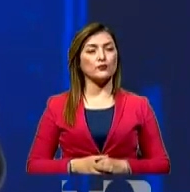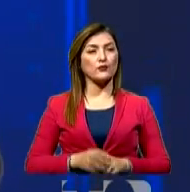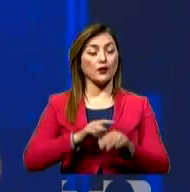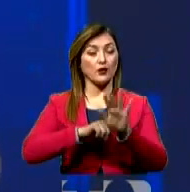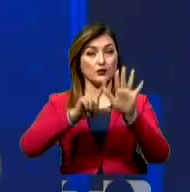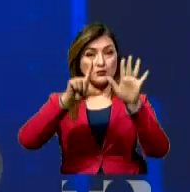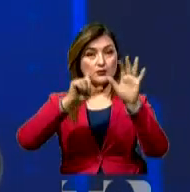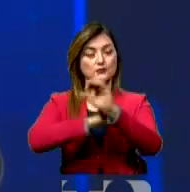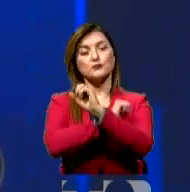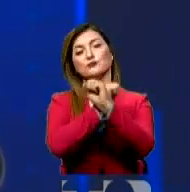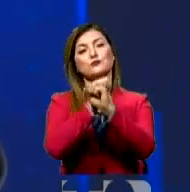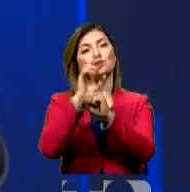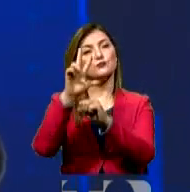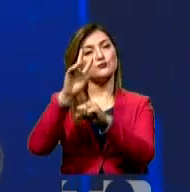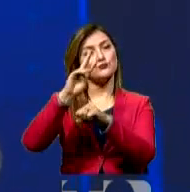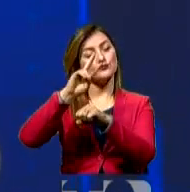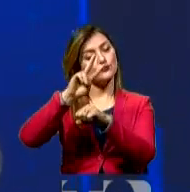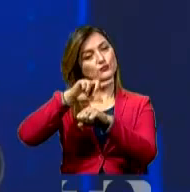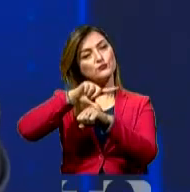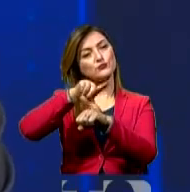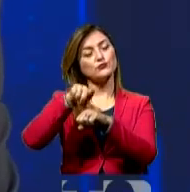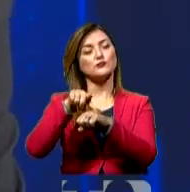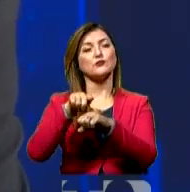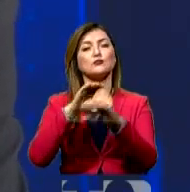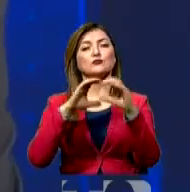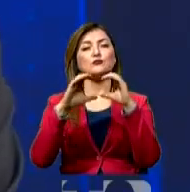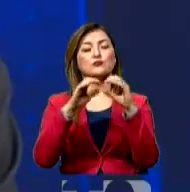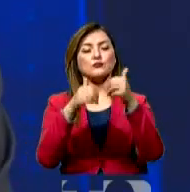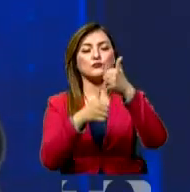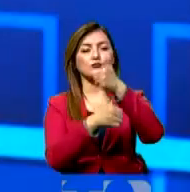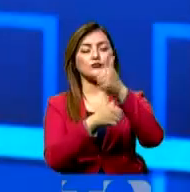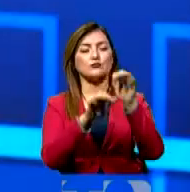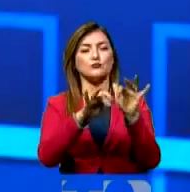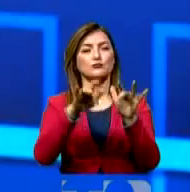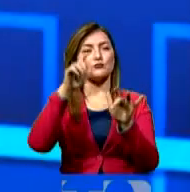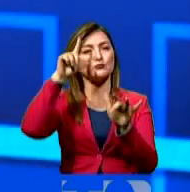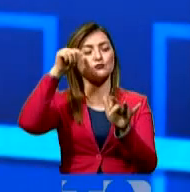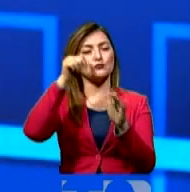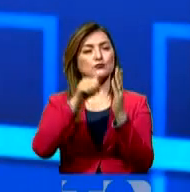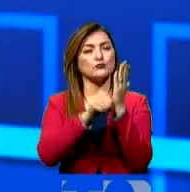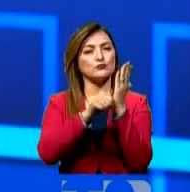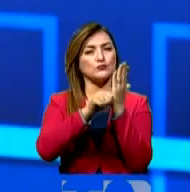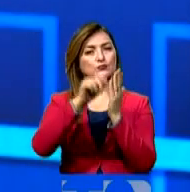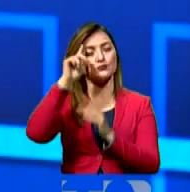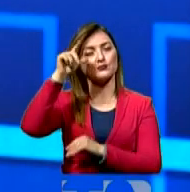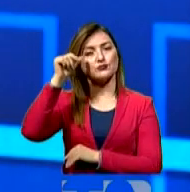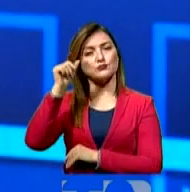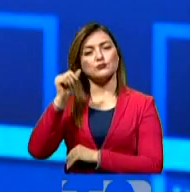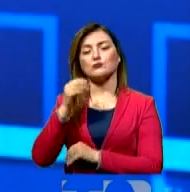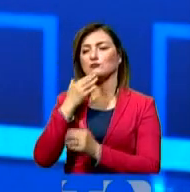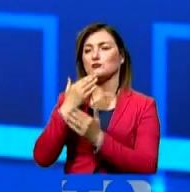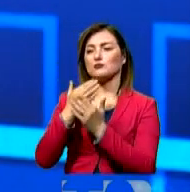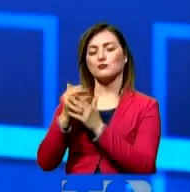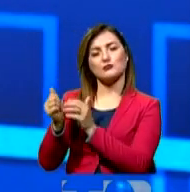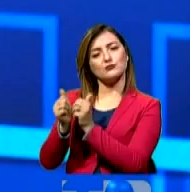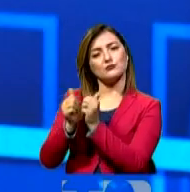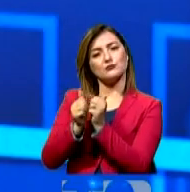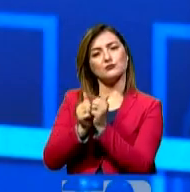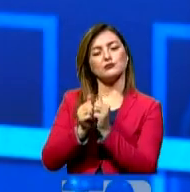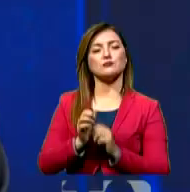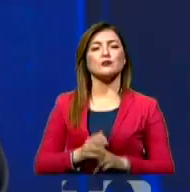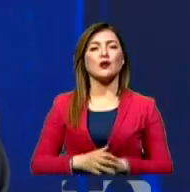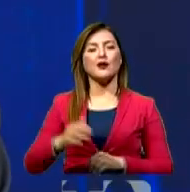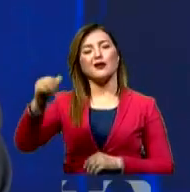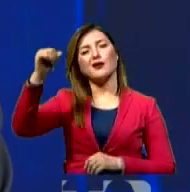7:32, vamos a conversar con el subsecretario de Gobernabilidad del Ministerio de Gobierno, Juan Manuel Fuertes. Subsecretario, gracias por acompañarnos. Anoche el presidente Lasso anuncia